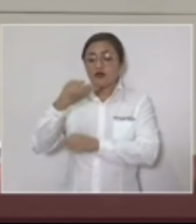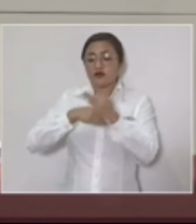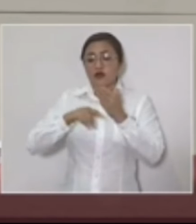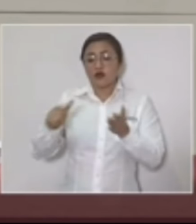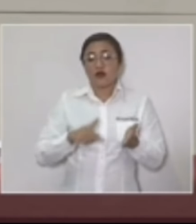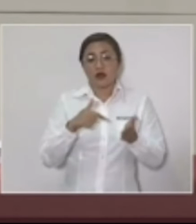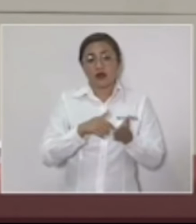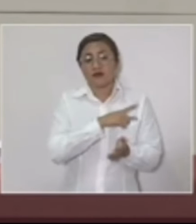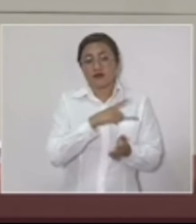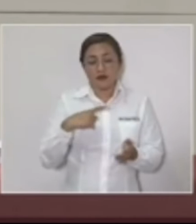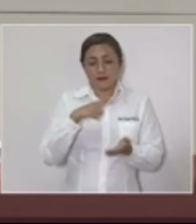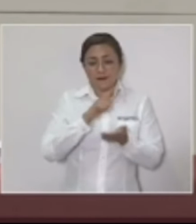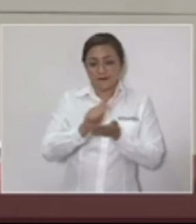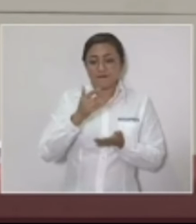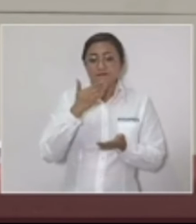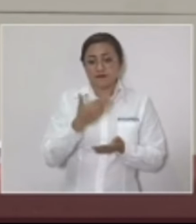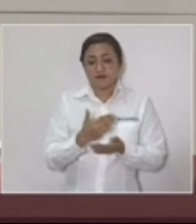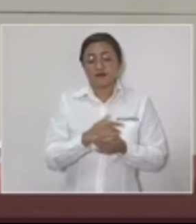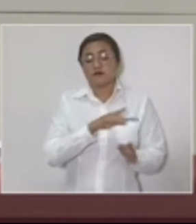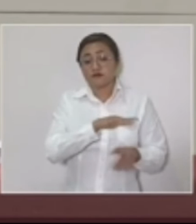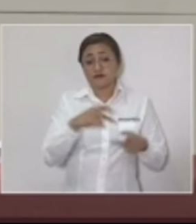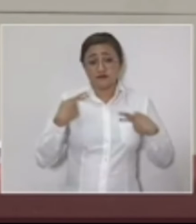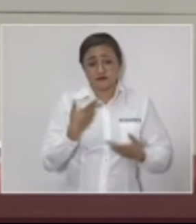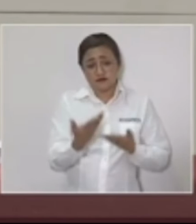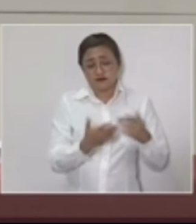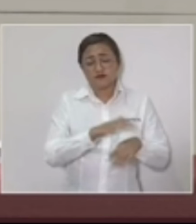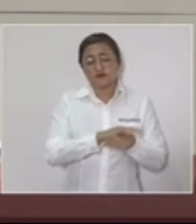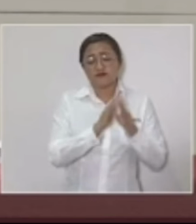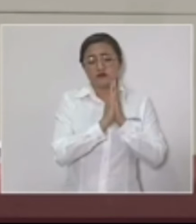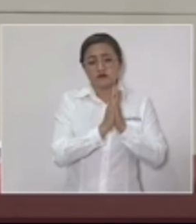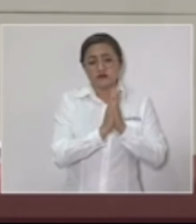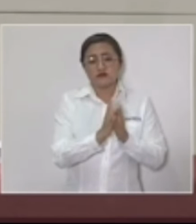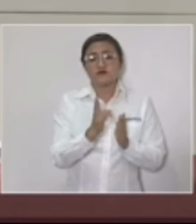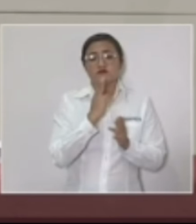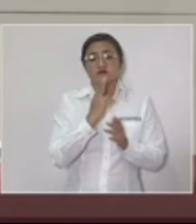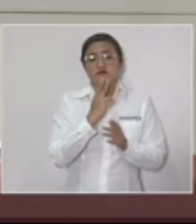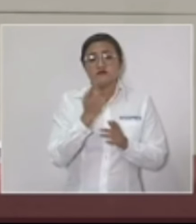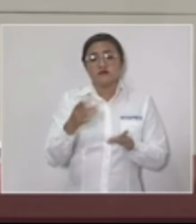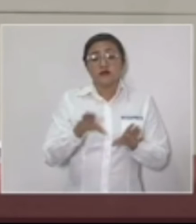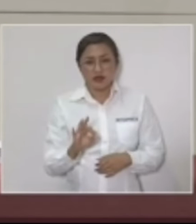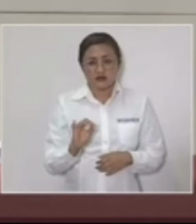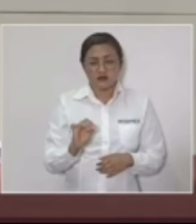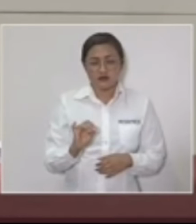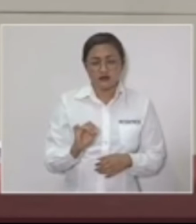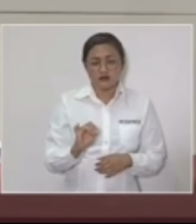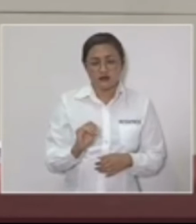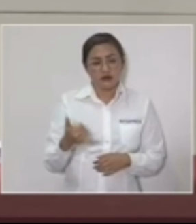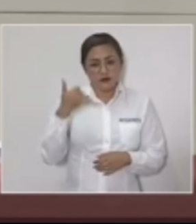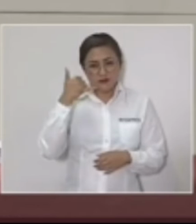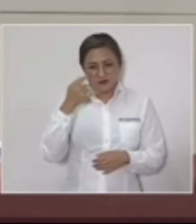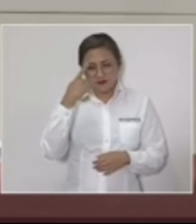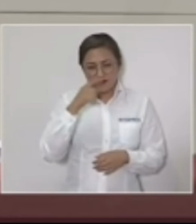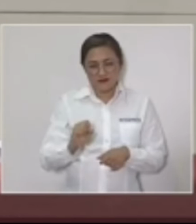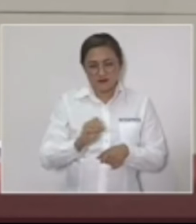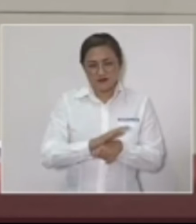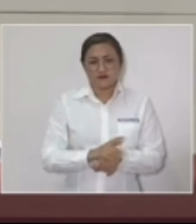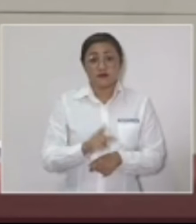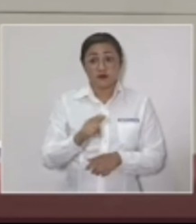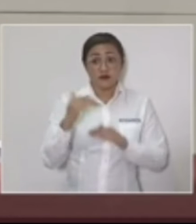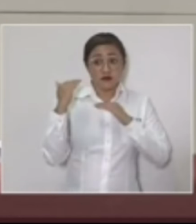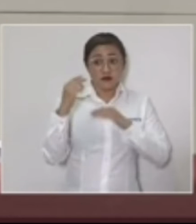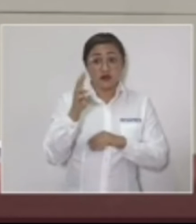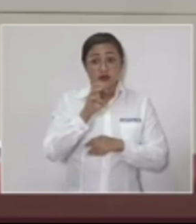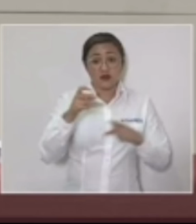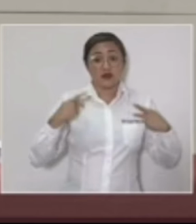se utilice la alerta covid se pidió usar gel antibacterial y continuar con las medidas de higiene mayor a 300 personas